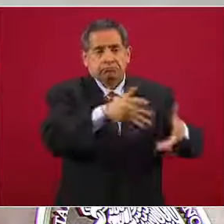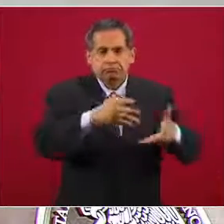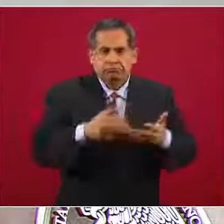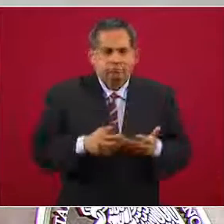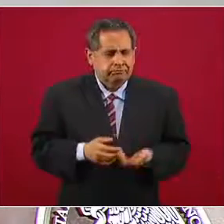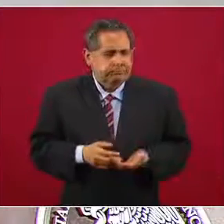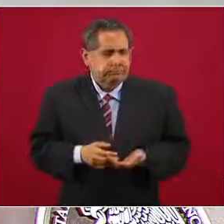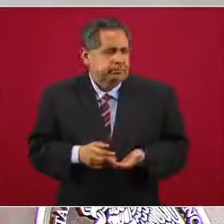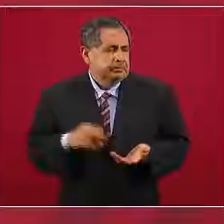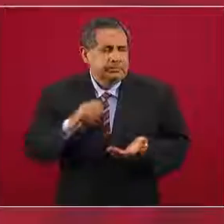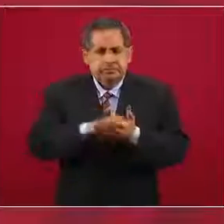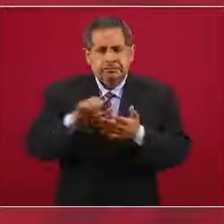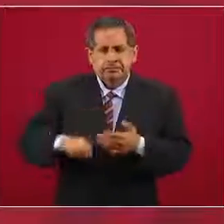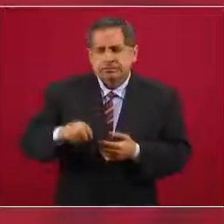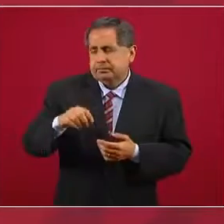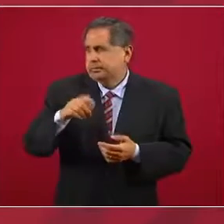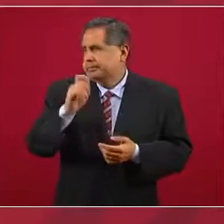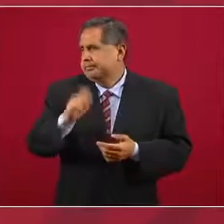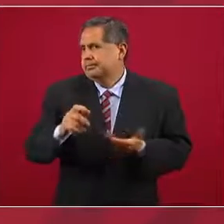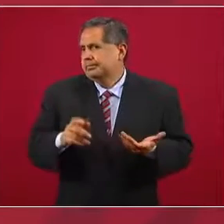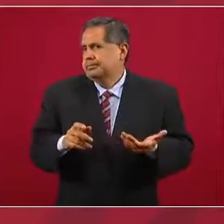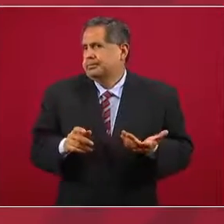Tienen aquí